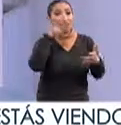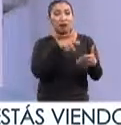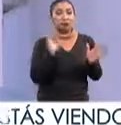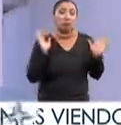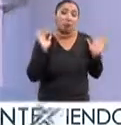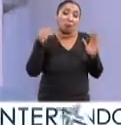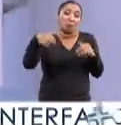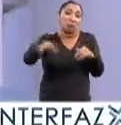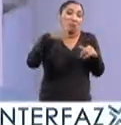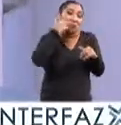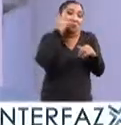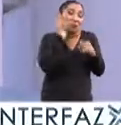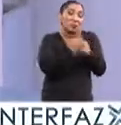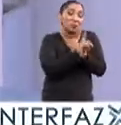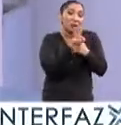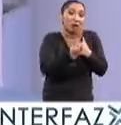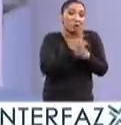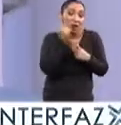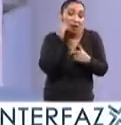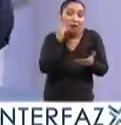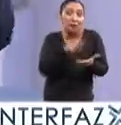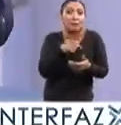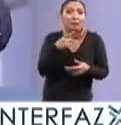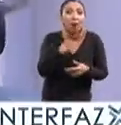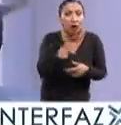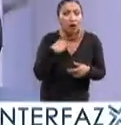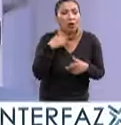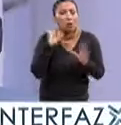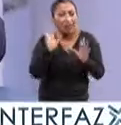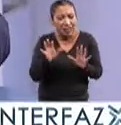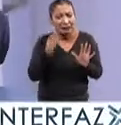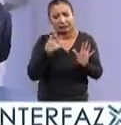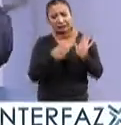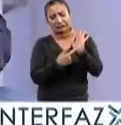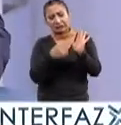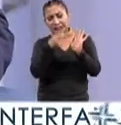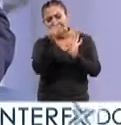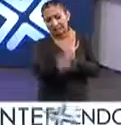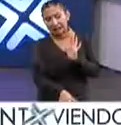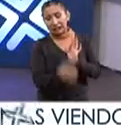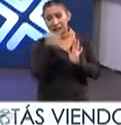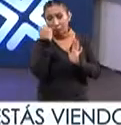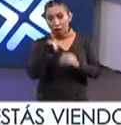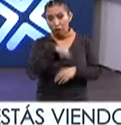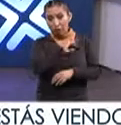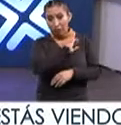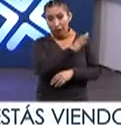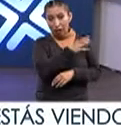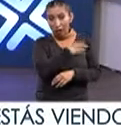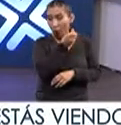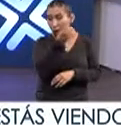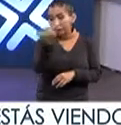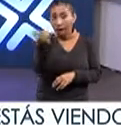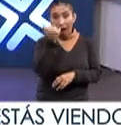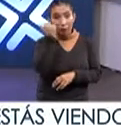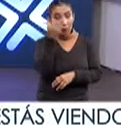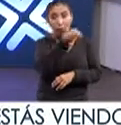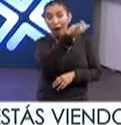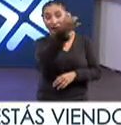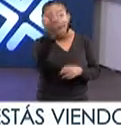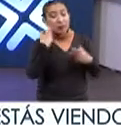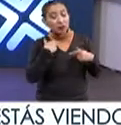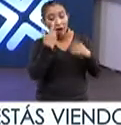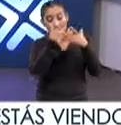bueno, pues allá ustedes o los que no quieran verlo. Pero es una presencia en nuestro idioma que cualquier estudiante, que